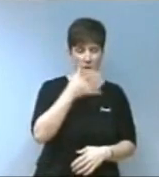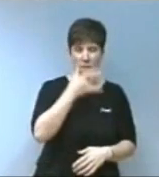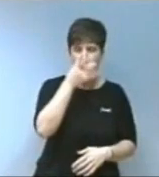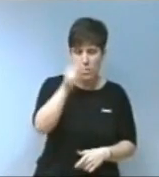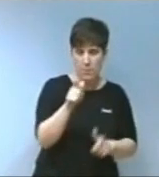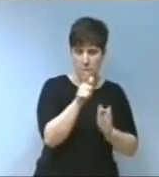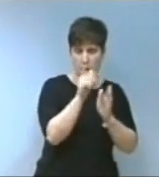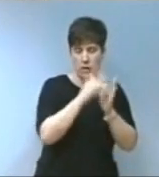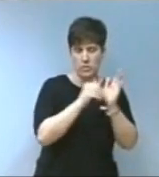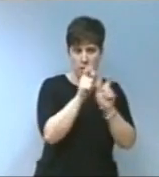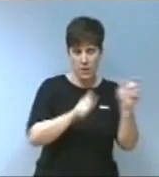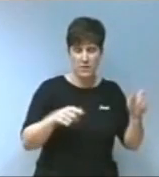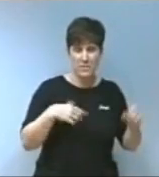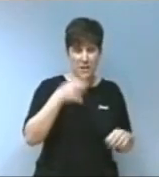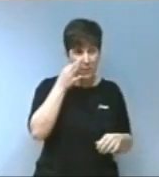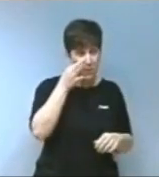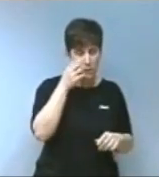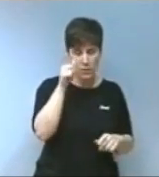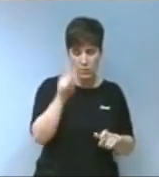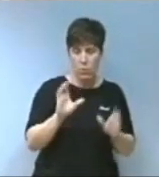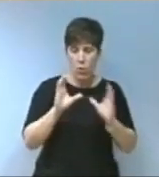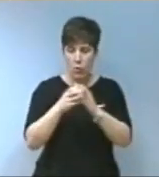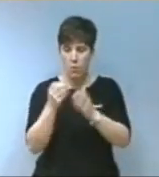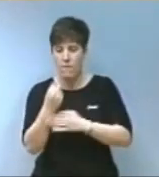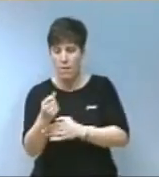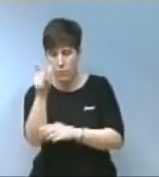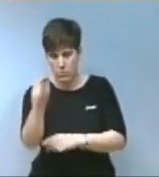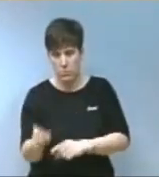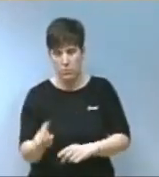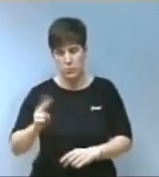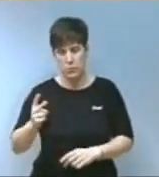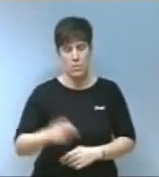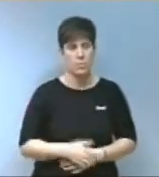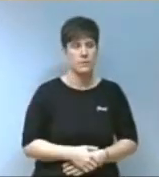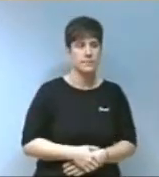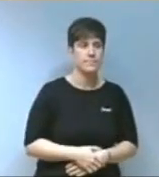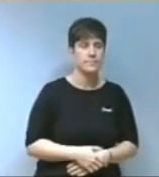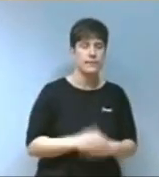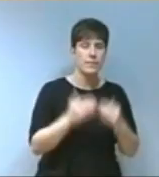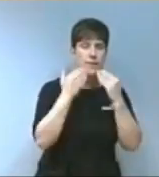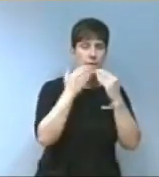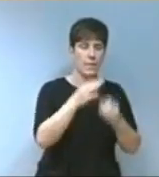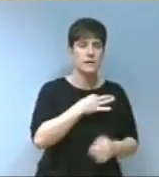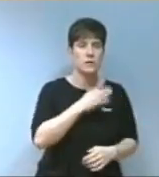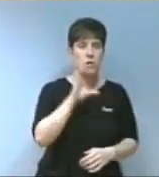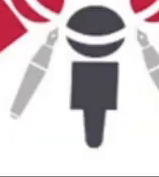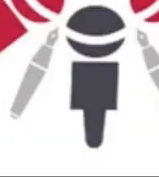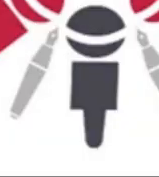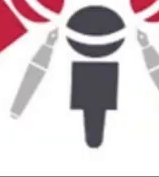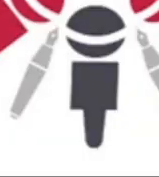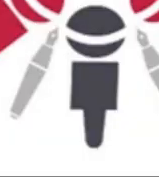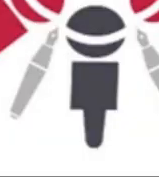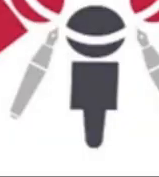señor Puig. Muchas gracias, señor Cantó.